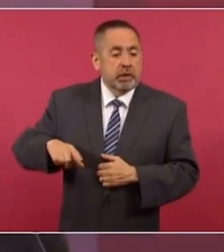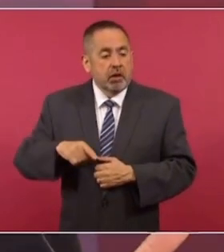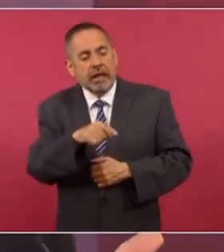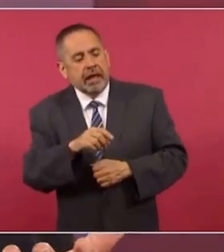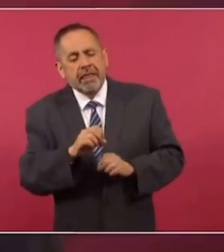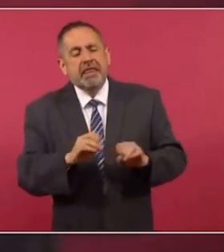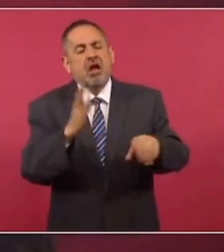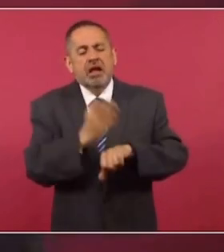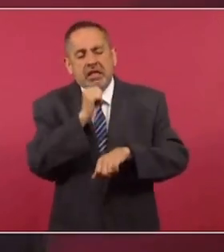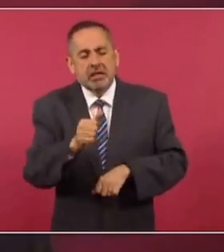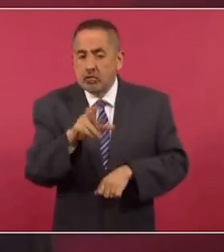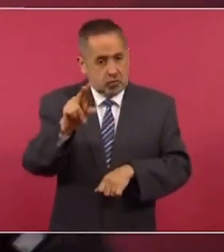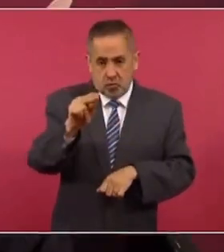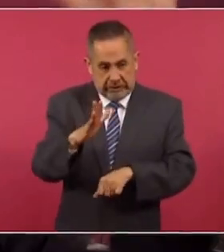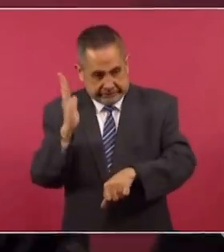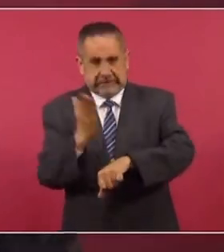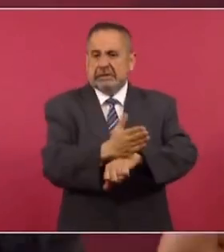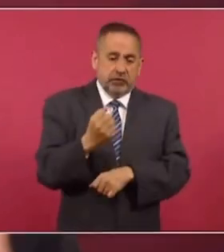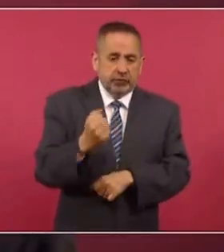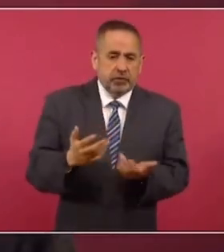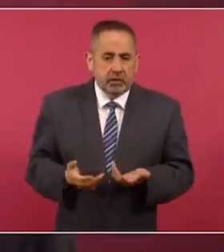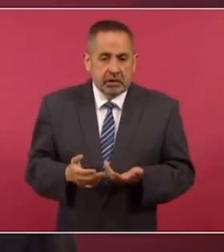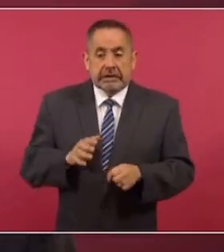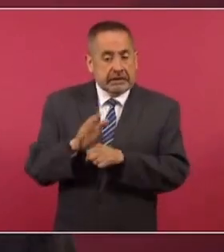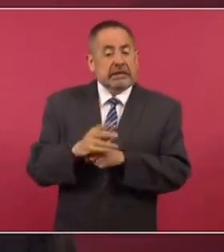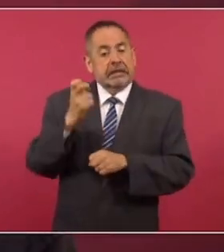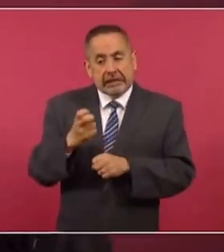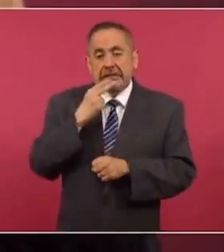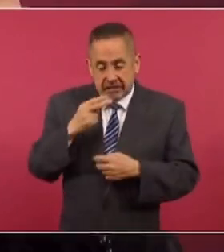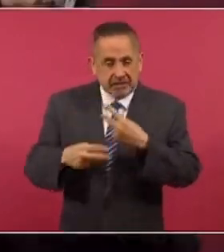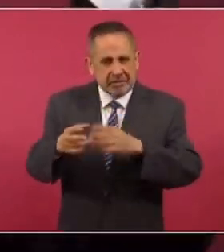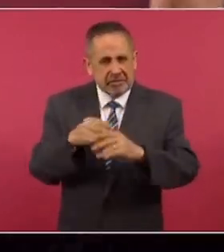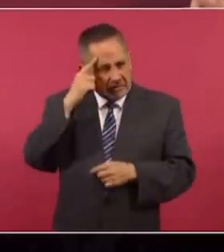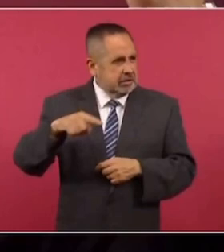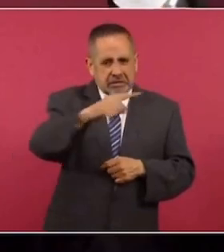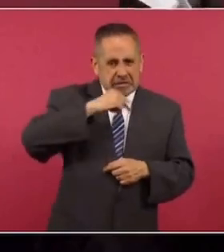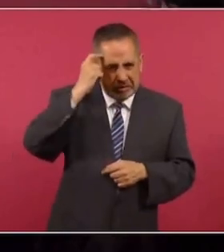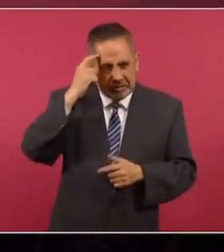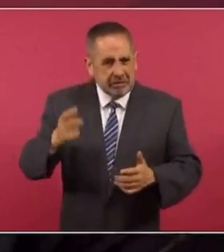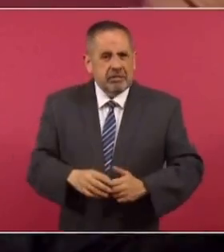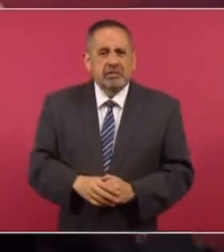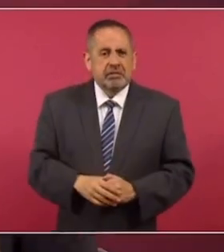Ya. Sería suficiente como para que,